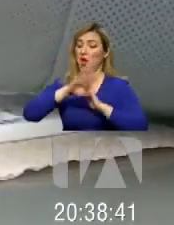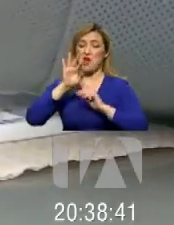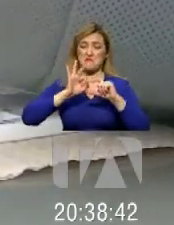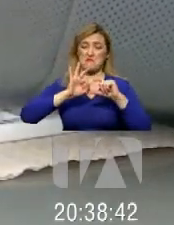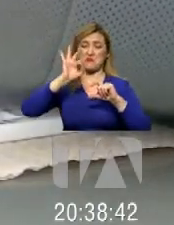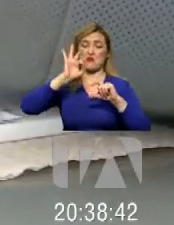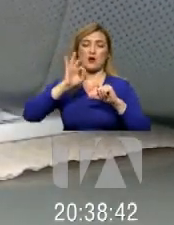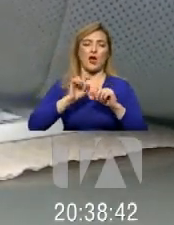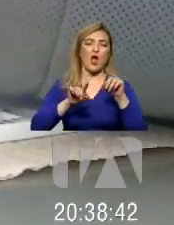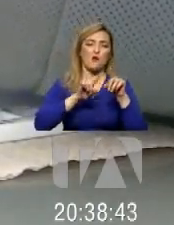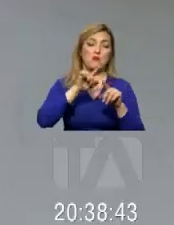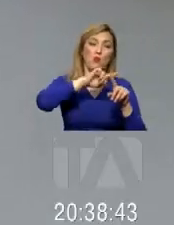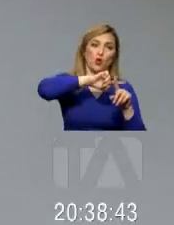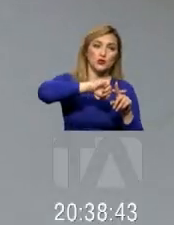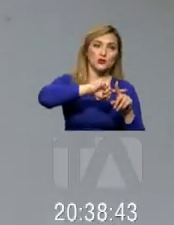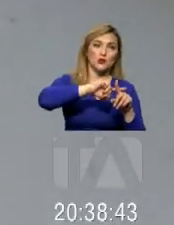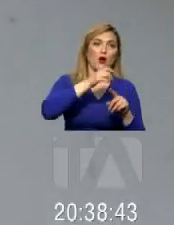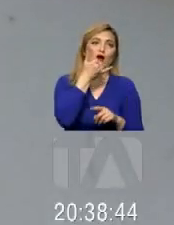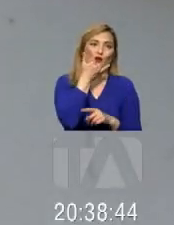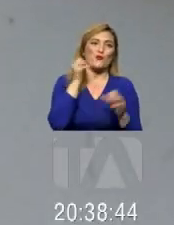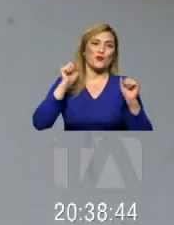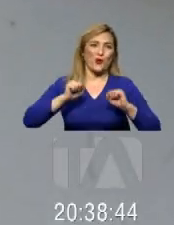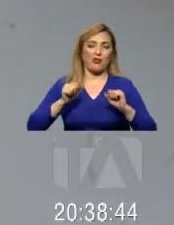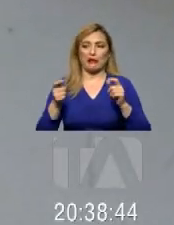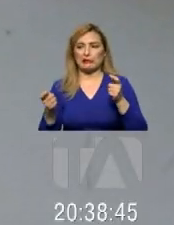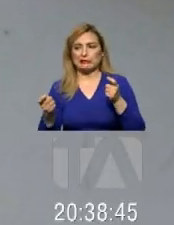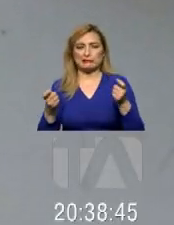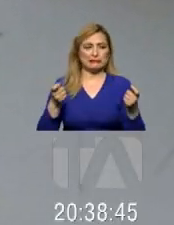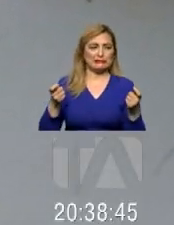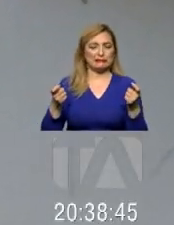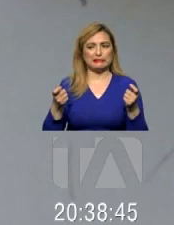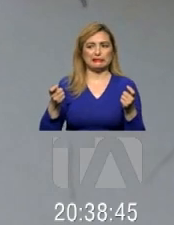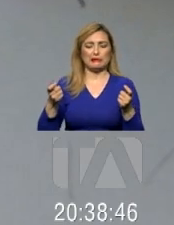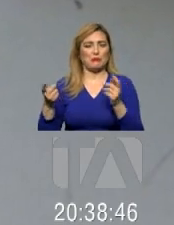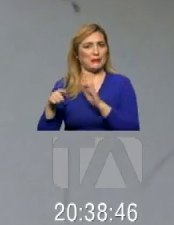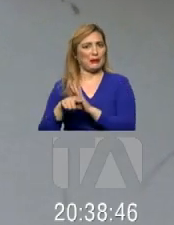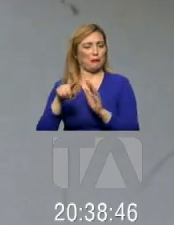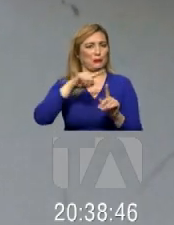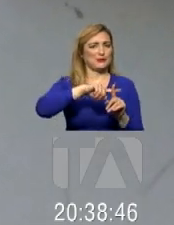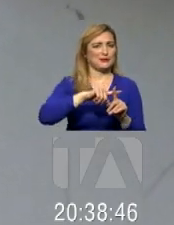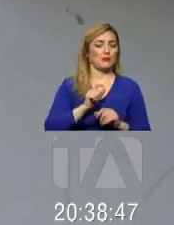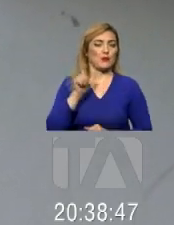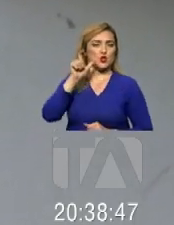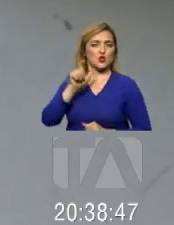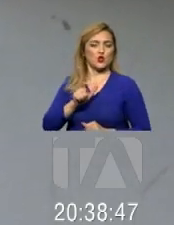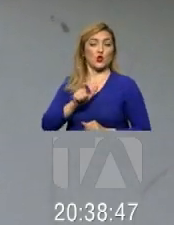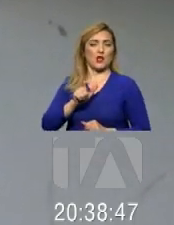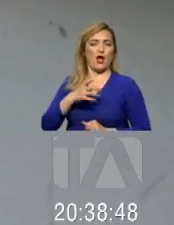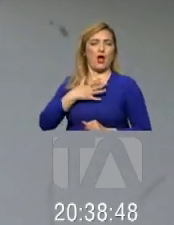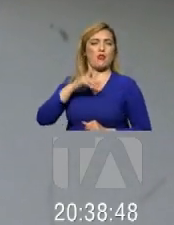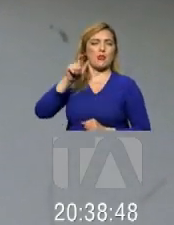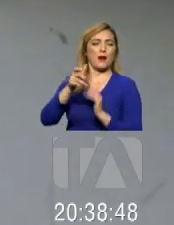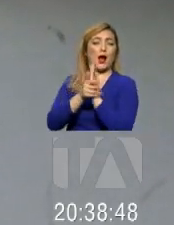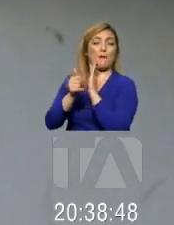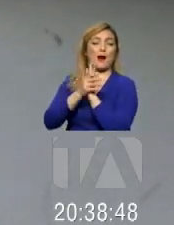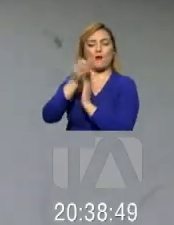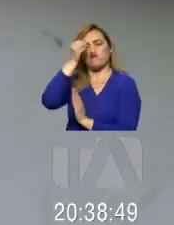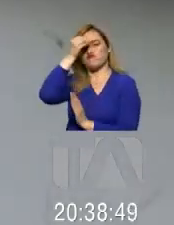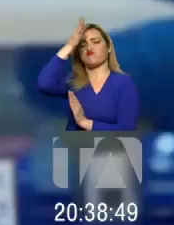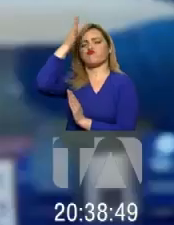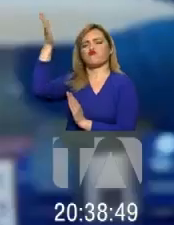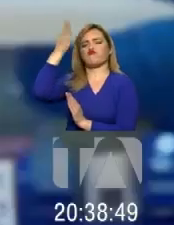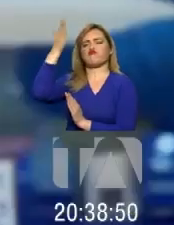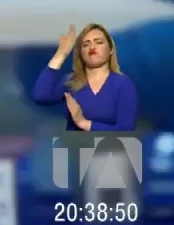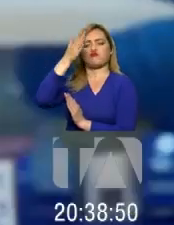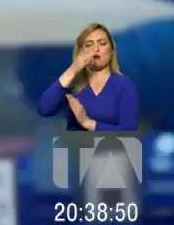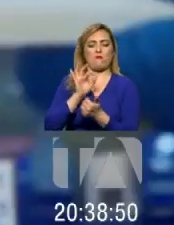también falsos positivos. Por lo tanto, el manejo de estas pruebas requiere de conocimiento y de experiencia. ¿Qué es lo que nosotros podemos